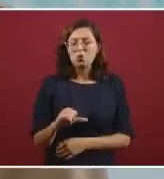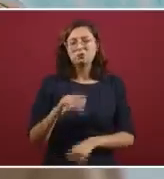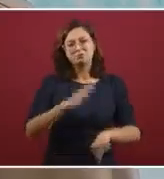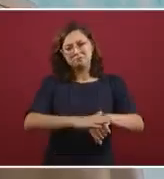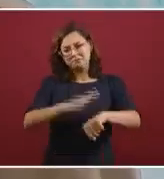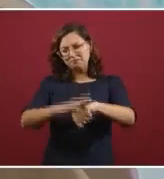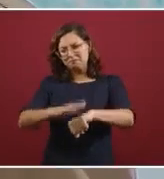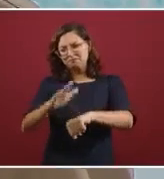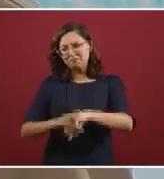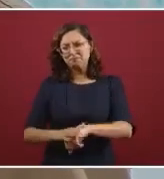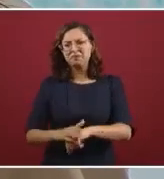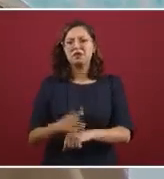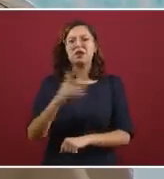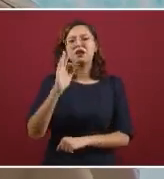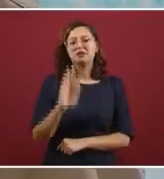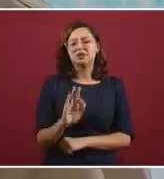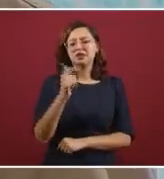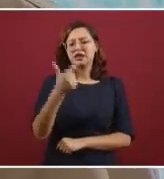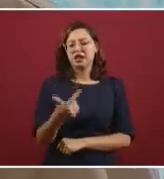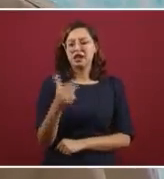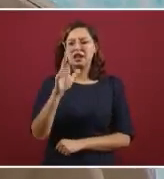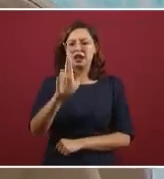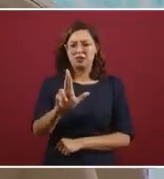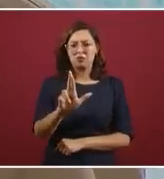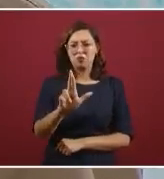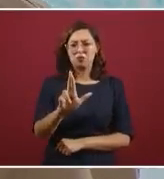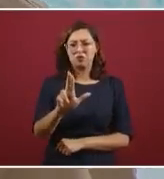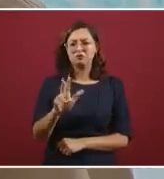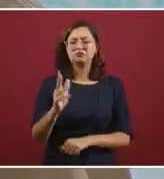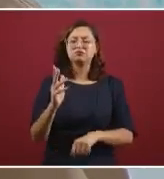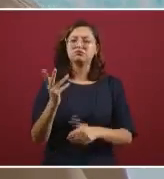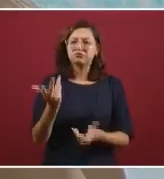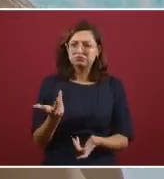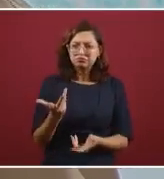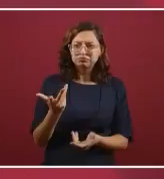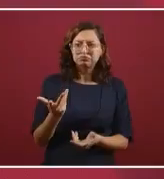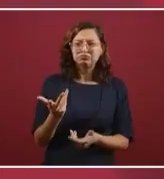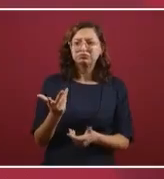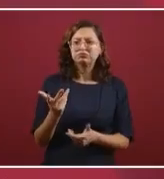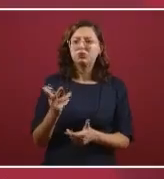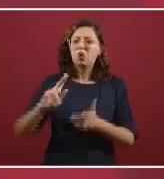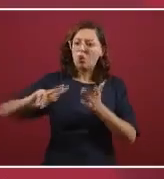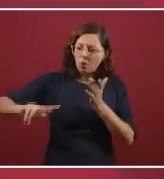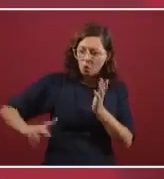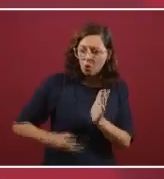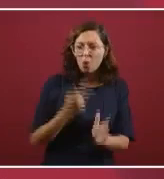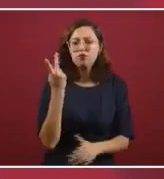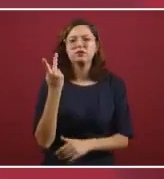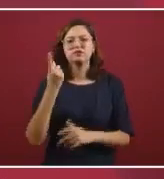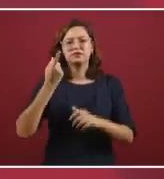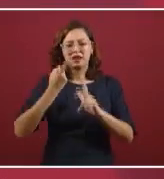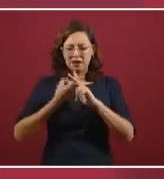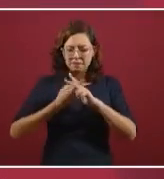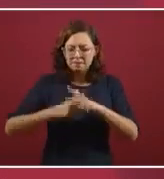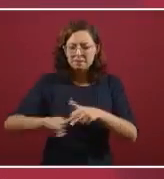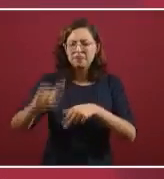exhorto a la Fiscalía General de la República para que reencauce la